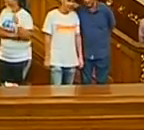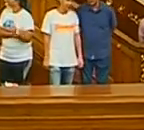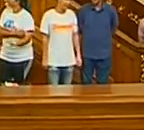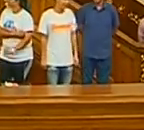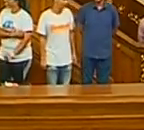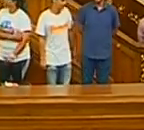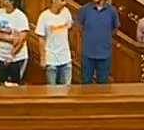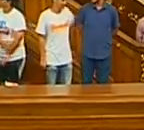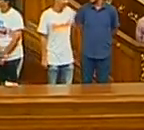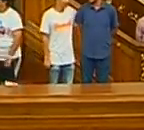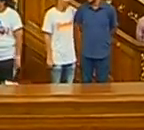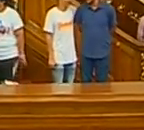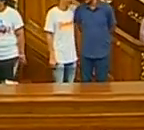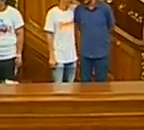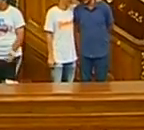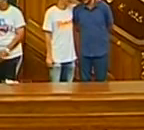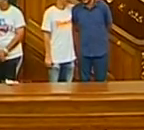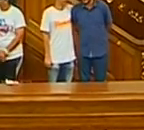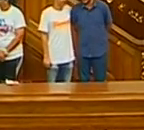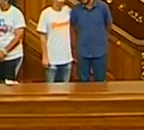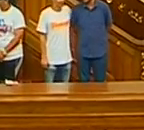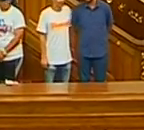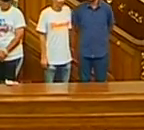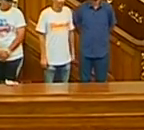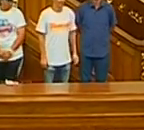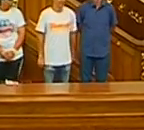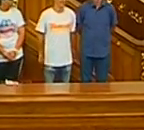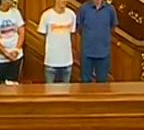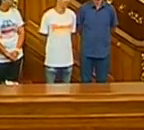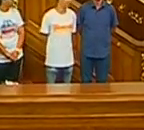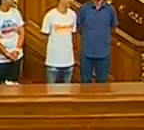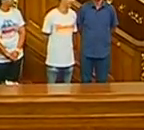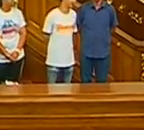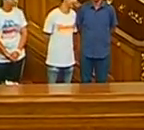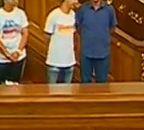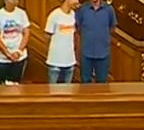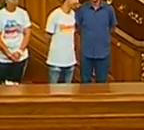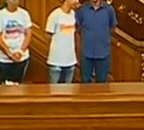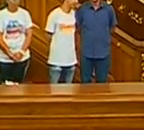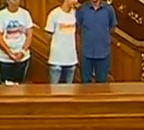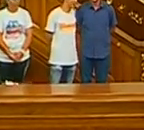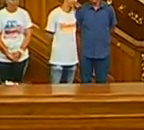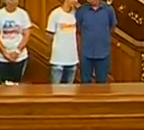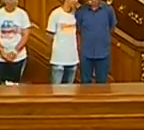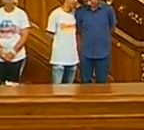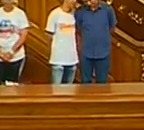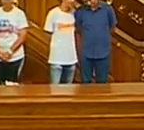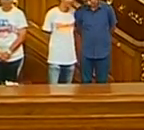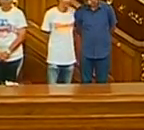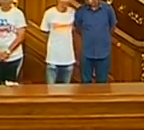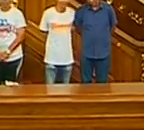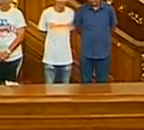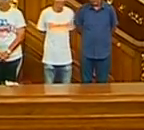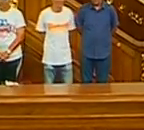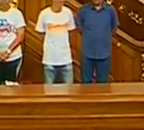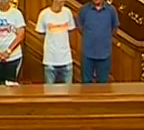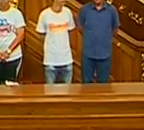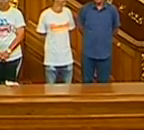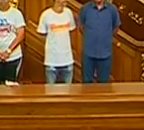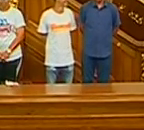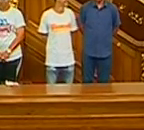porque nosotros hay un saludo la soberana y plenipotenciaria asamblea nacional